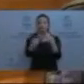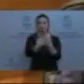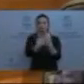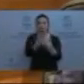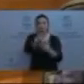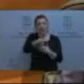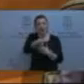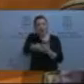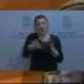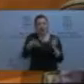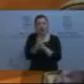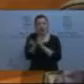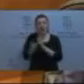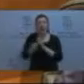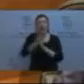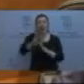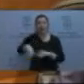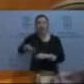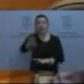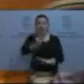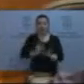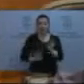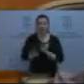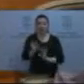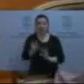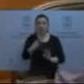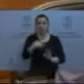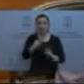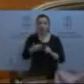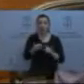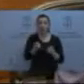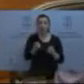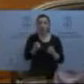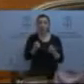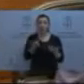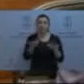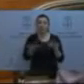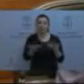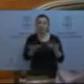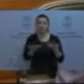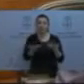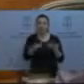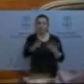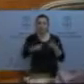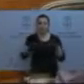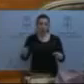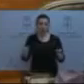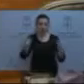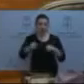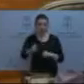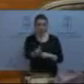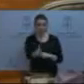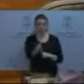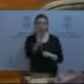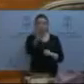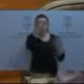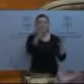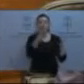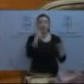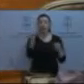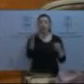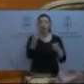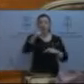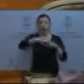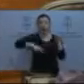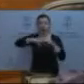a cabo y tomar decisiones que no son muy populares. Usted hace mención, como le digo, a la construcción de